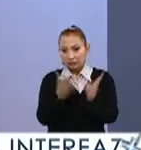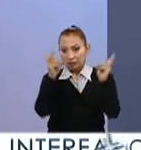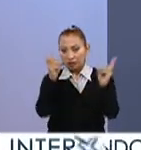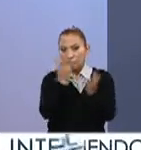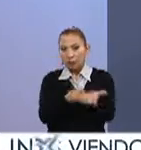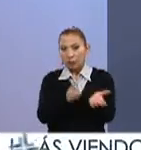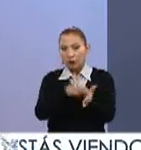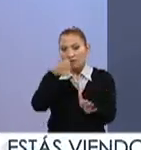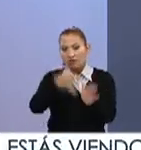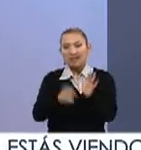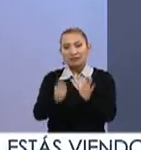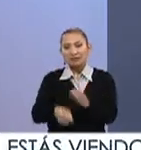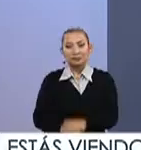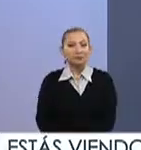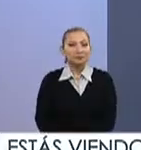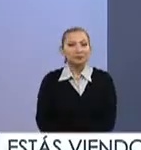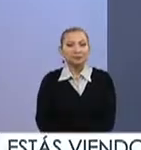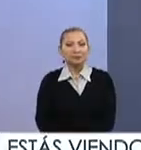Doble Fondo. Veamos de qué se trata.